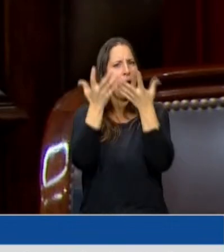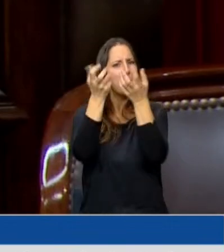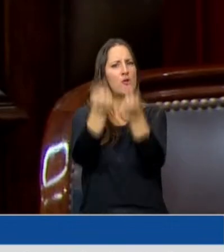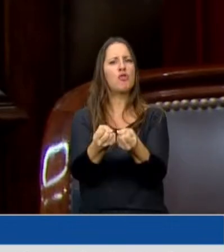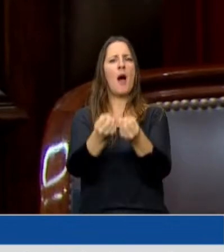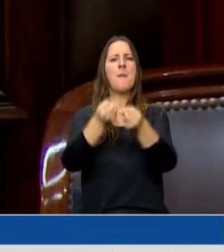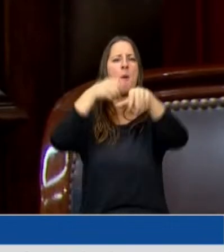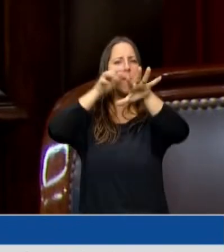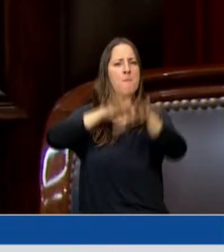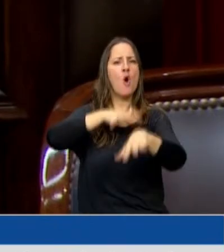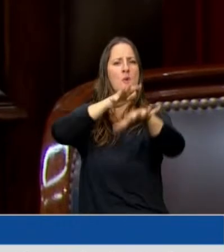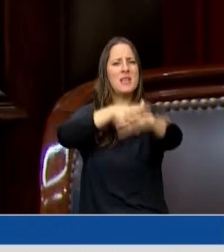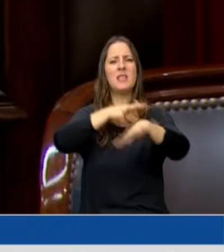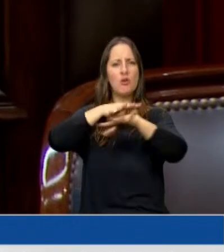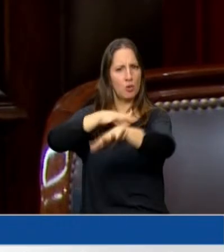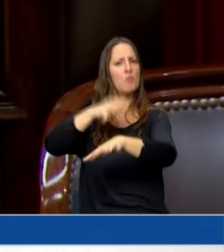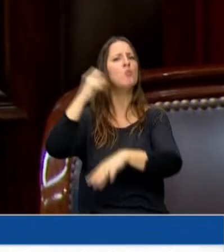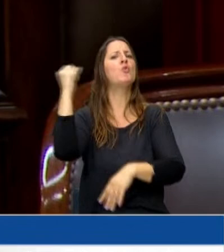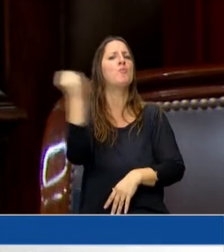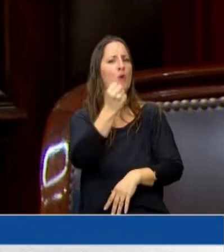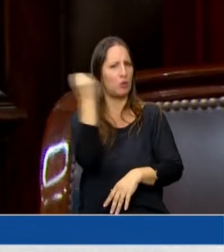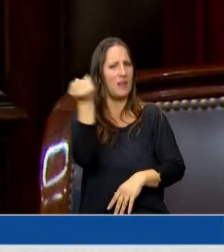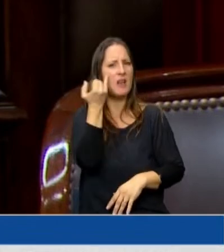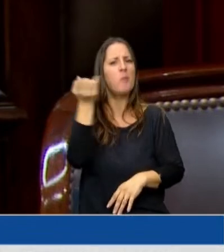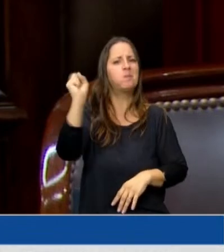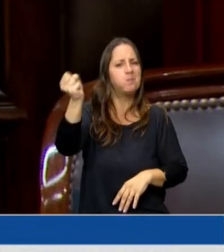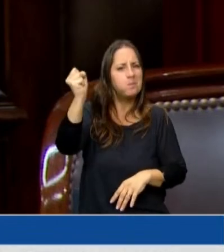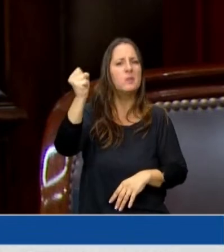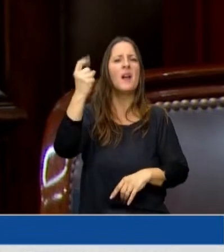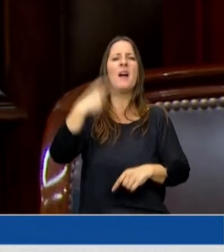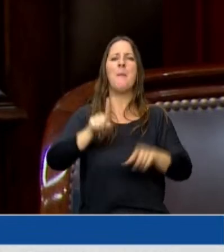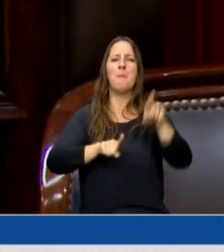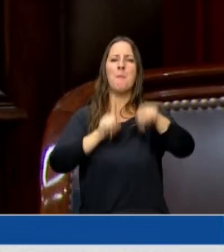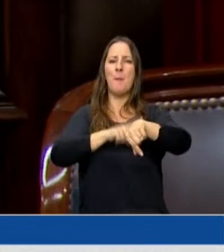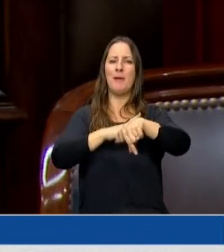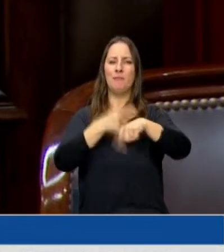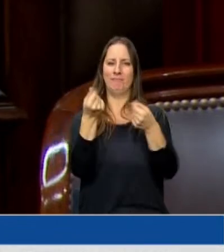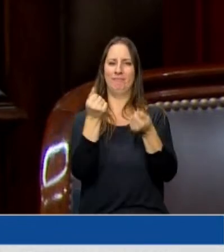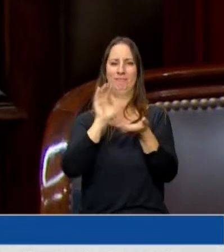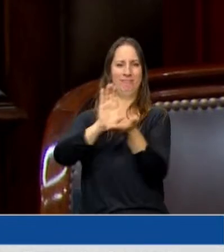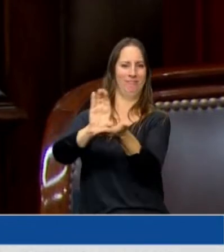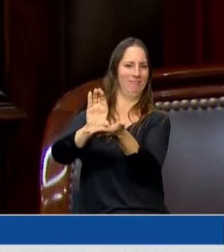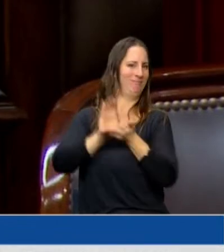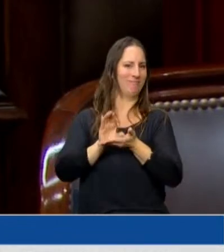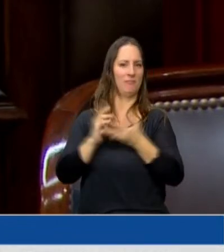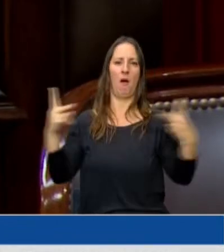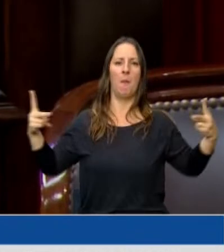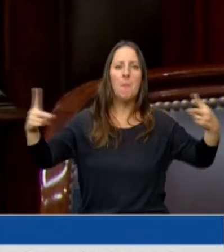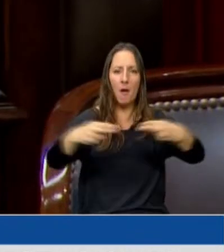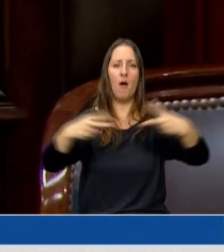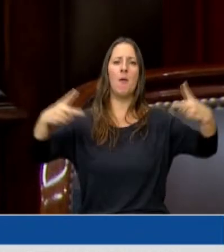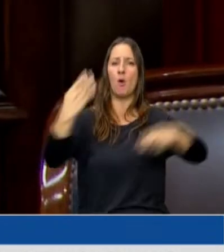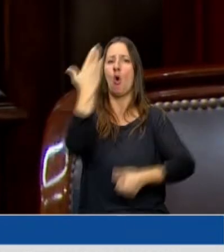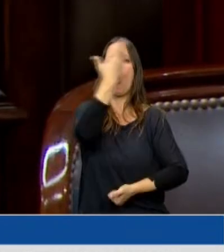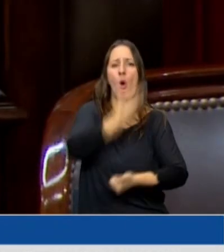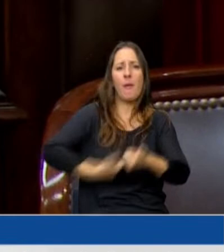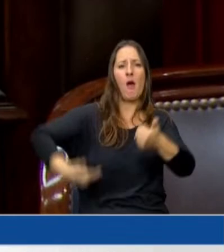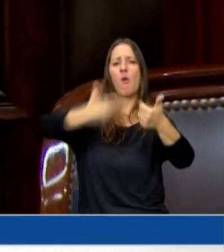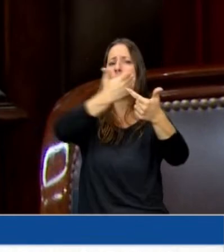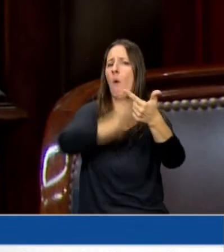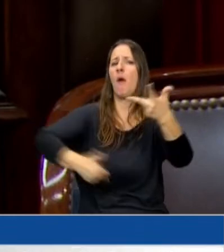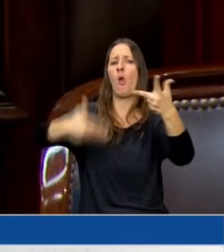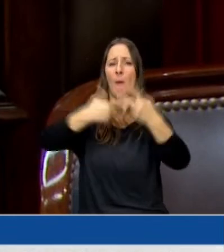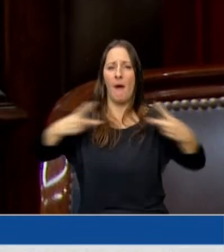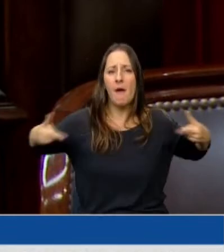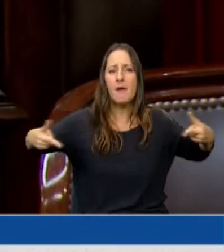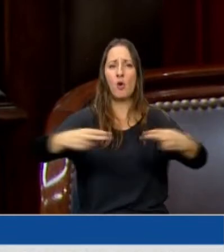las movilizaciones muy importantes que se realizaron frente a los recortes que se dan gobierno tras gobierno en el área, ¿no? Y